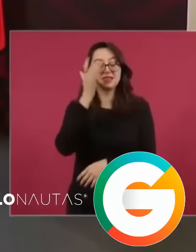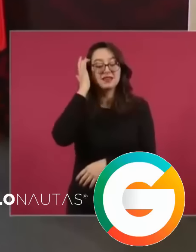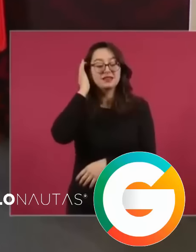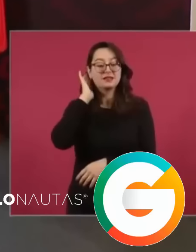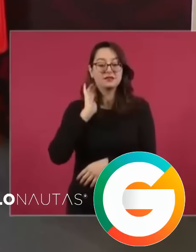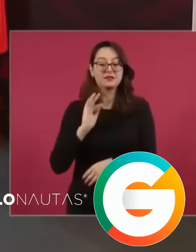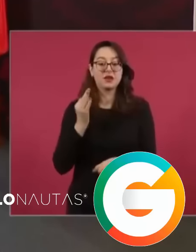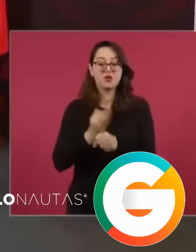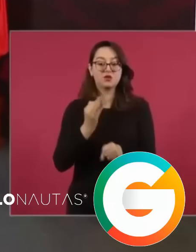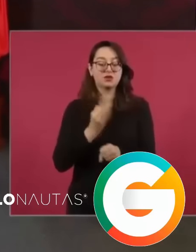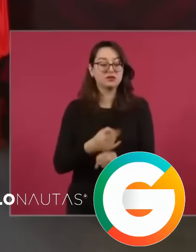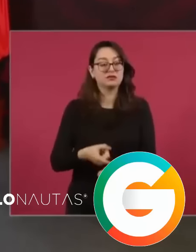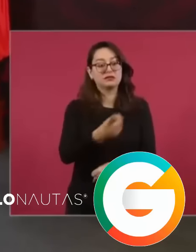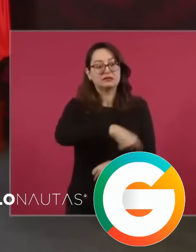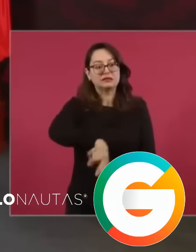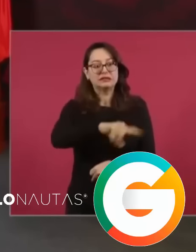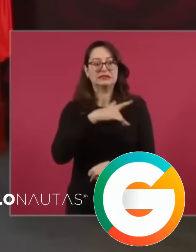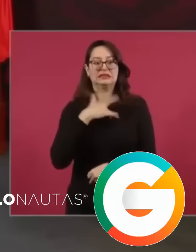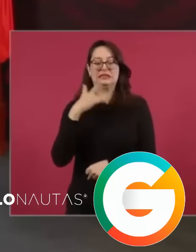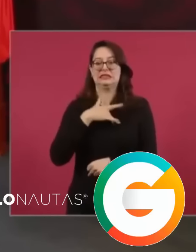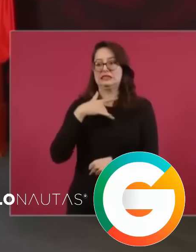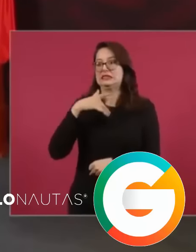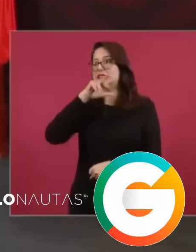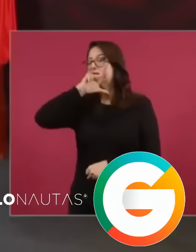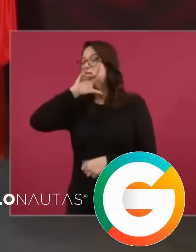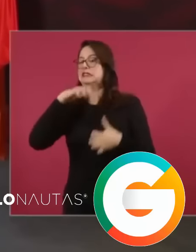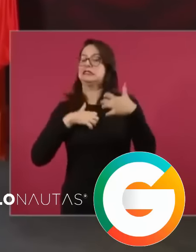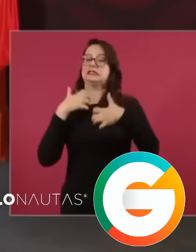que están desesperados.